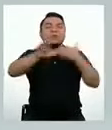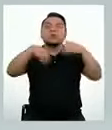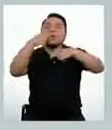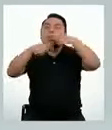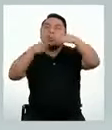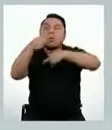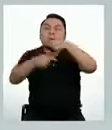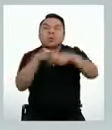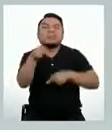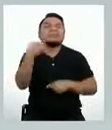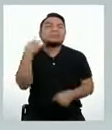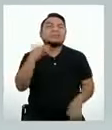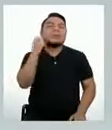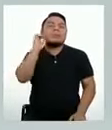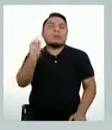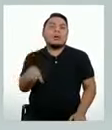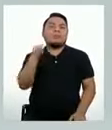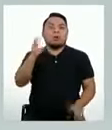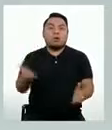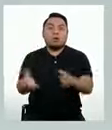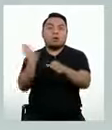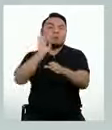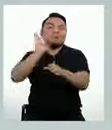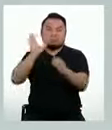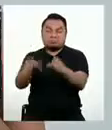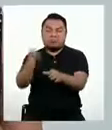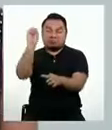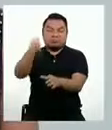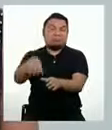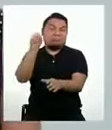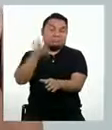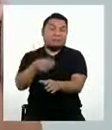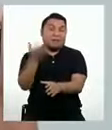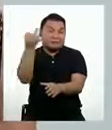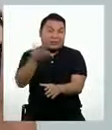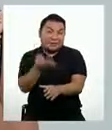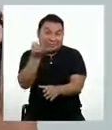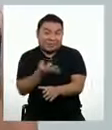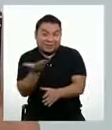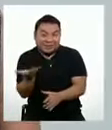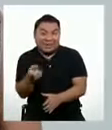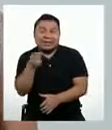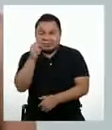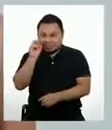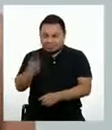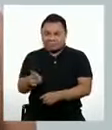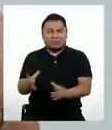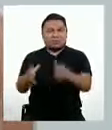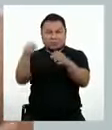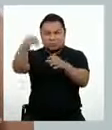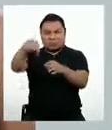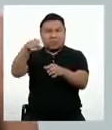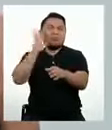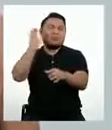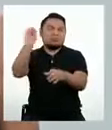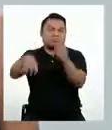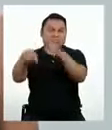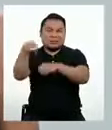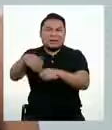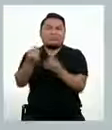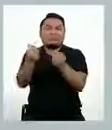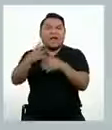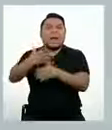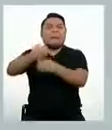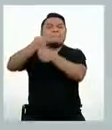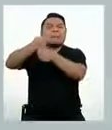días botamos al tacho muchas cosas que ya no nos sirven, ¿verdad? ¿Has notado que gran parte de estas cosas están hechas de